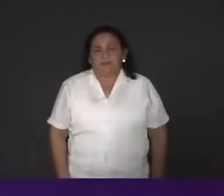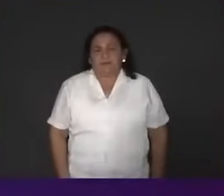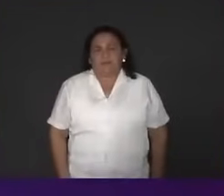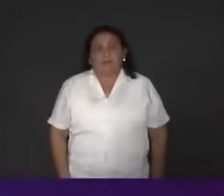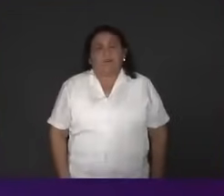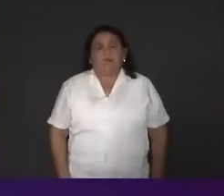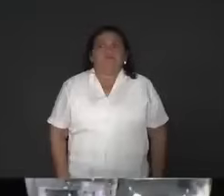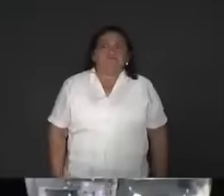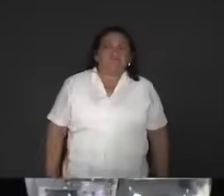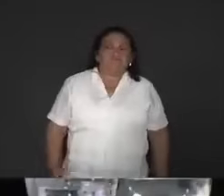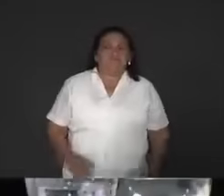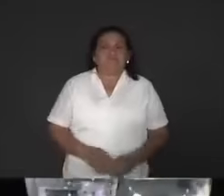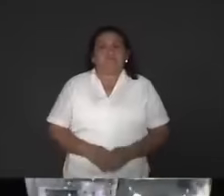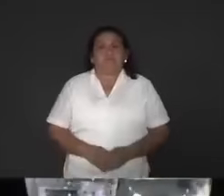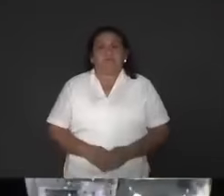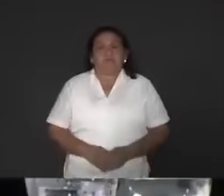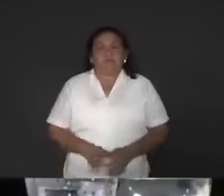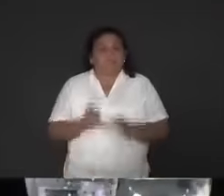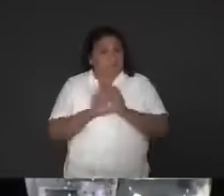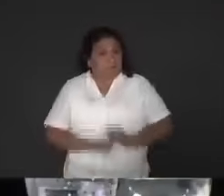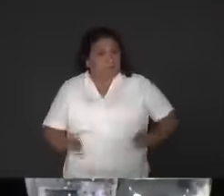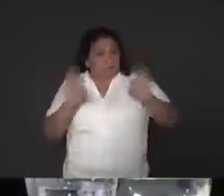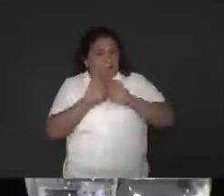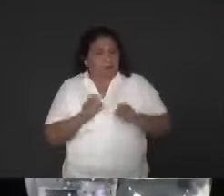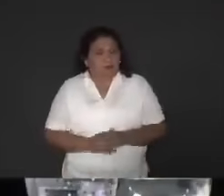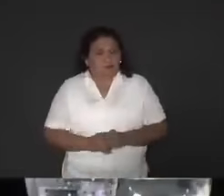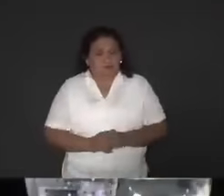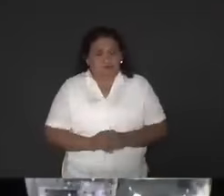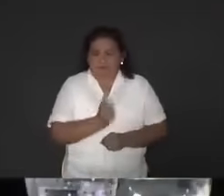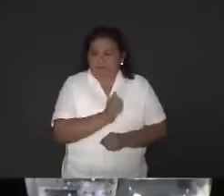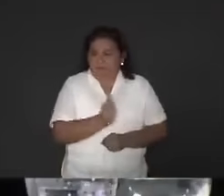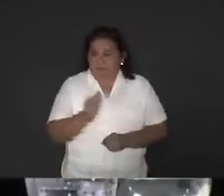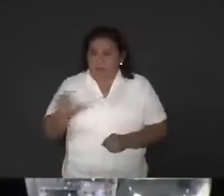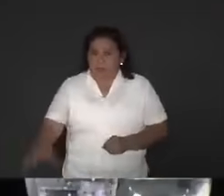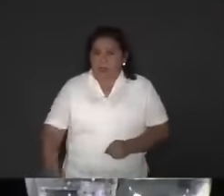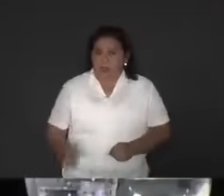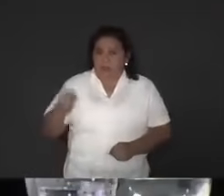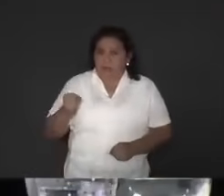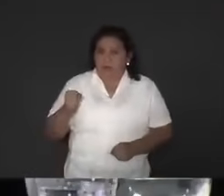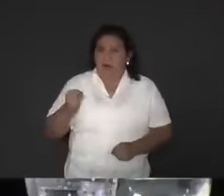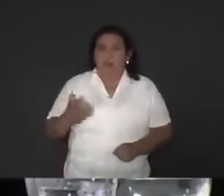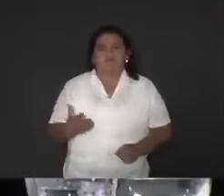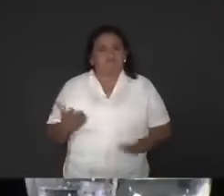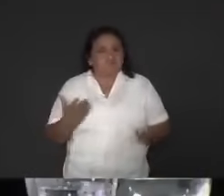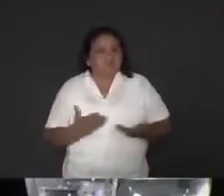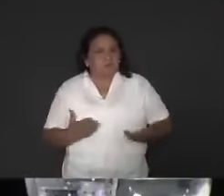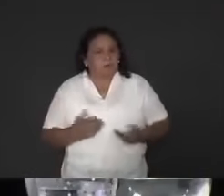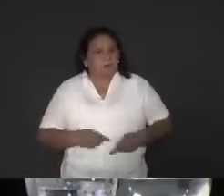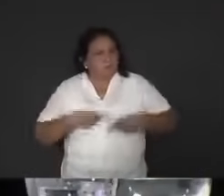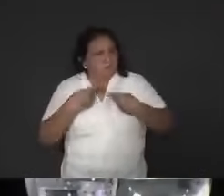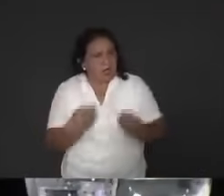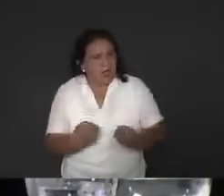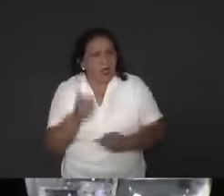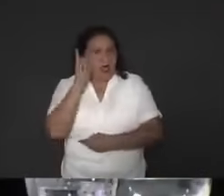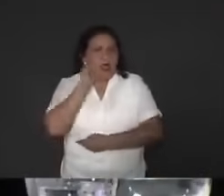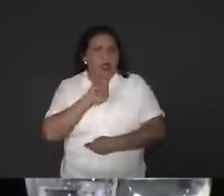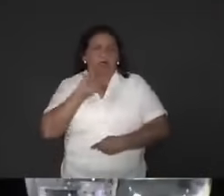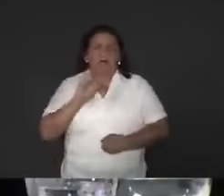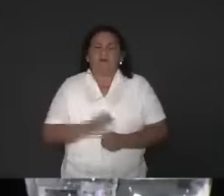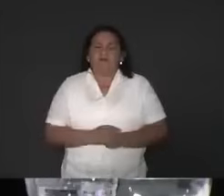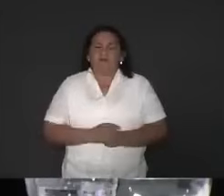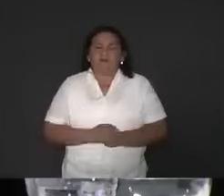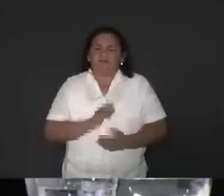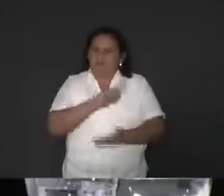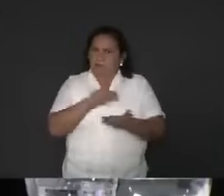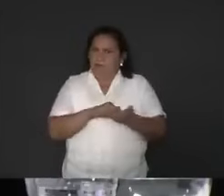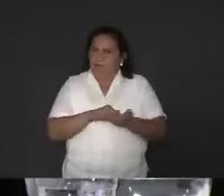Es indudable que todos los esfuerzos que se hagan para darle a la mujer el poder que se